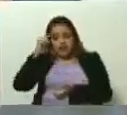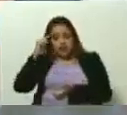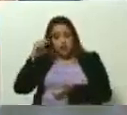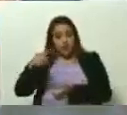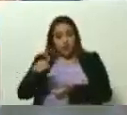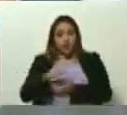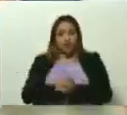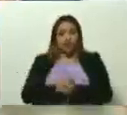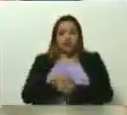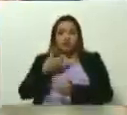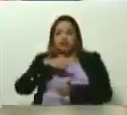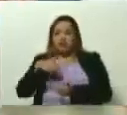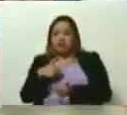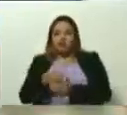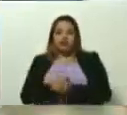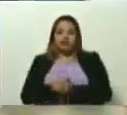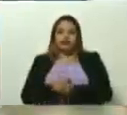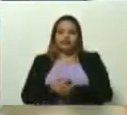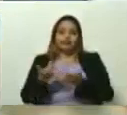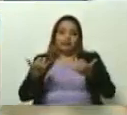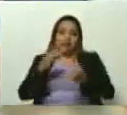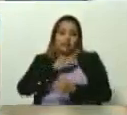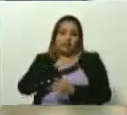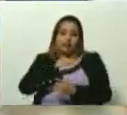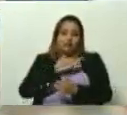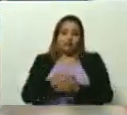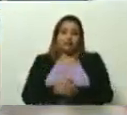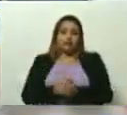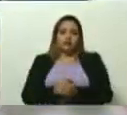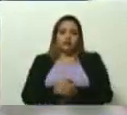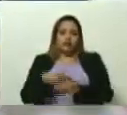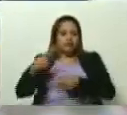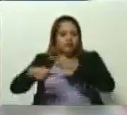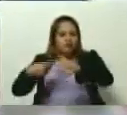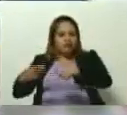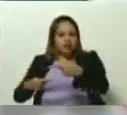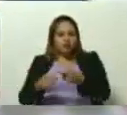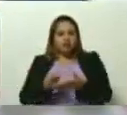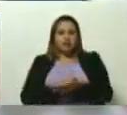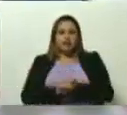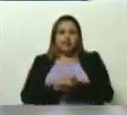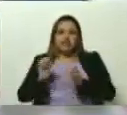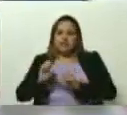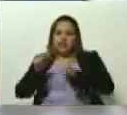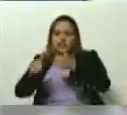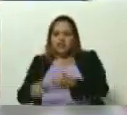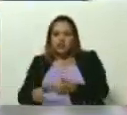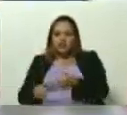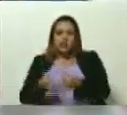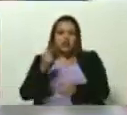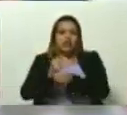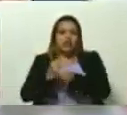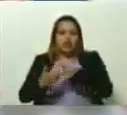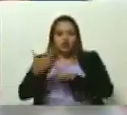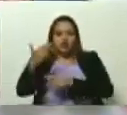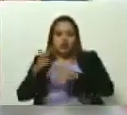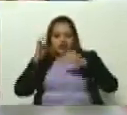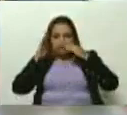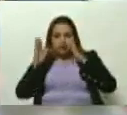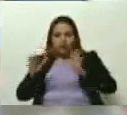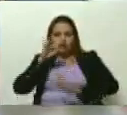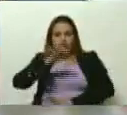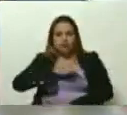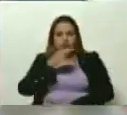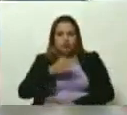este momento, nosotros, ya tenemos, estamos ya en el proceso de inicio de obra, abordaje social,